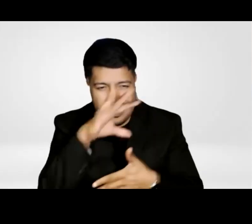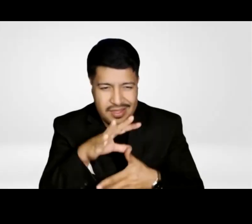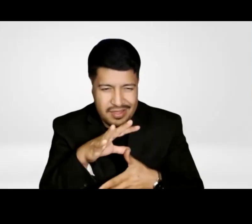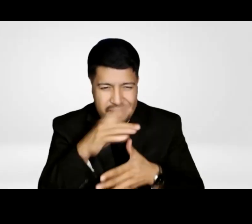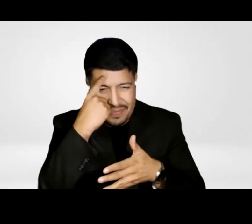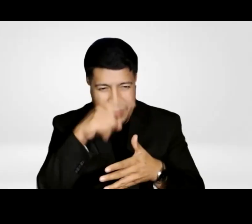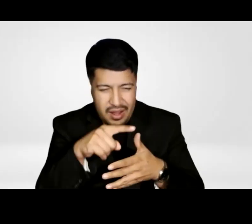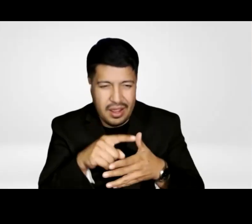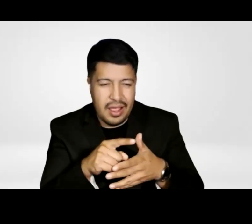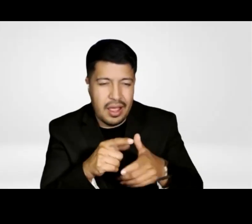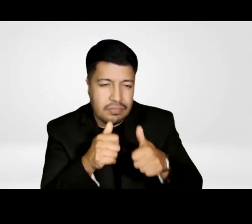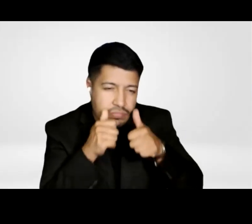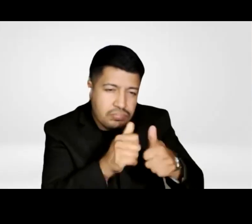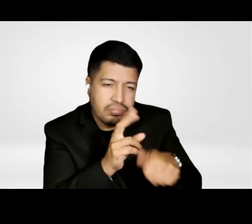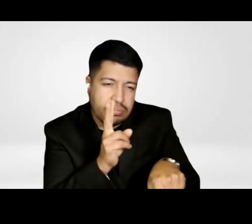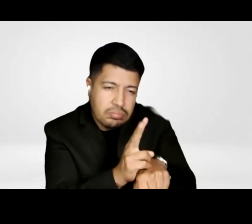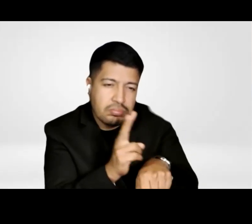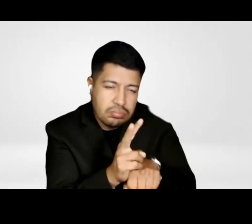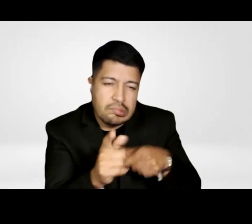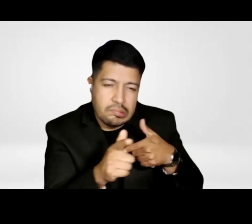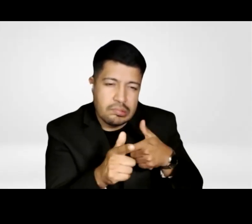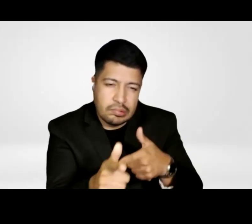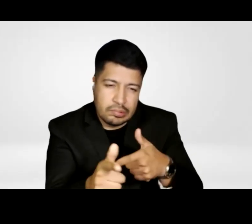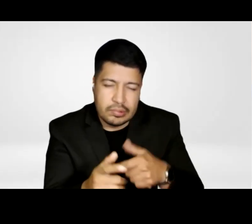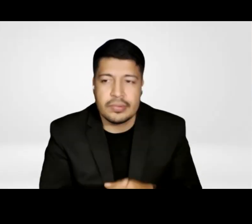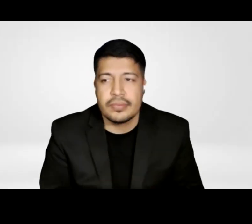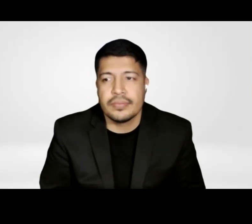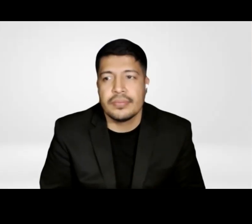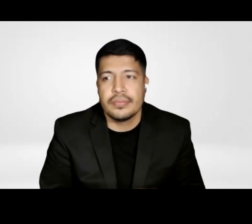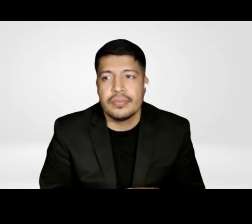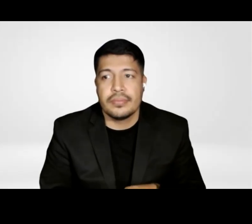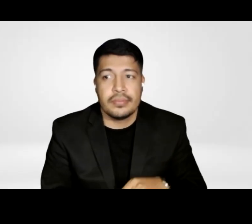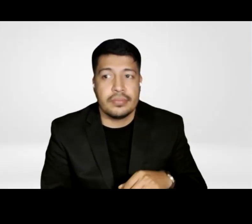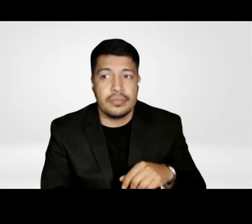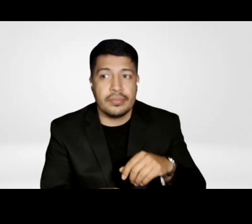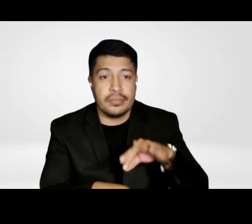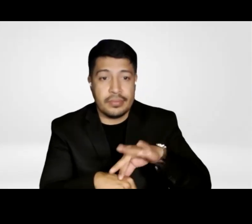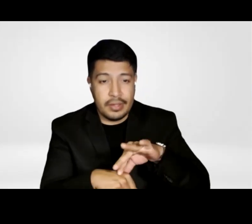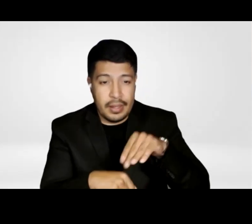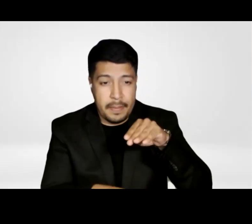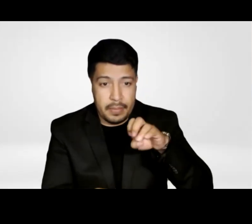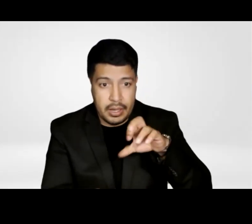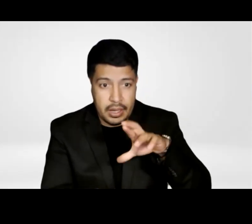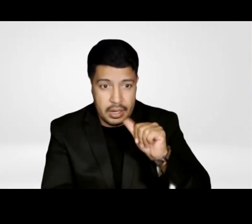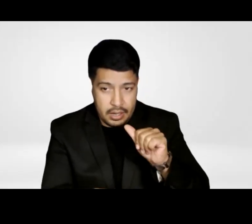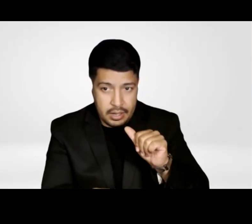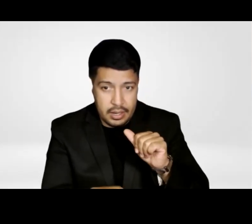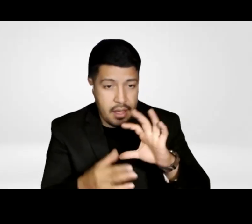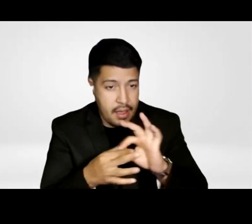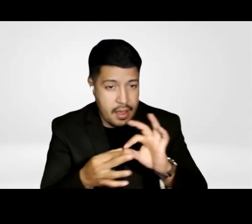ponencia de la doctora Mara y como les digo, al finalizar, después tendremos la intervención de